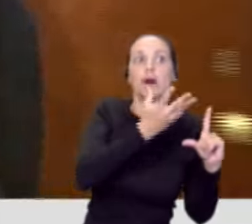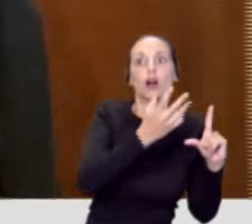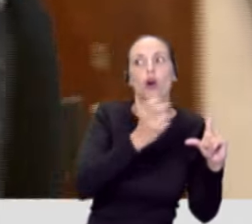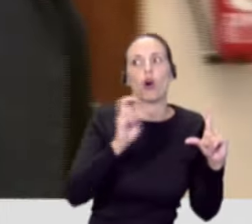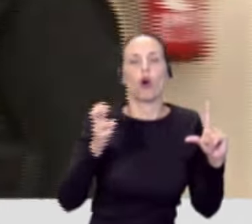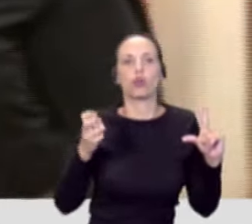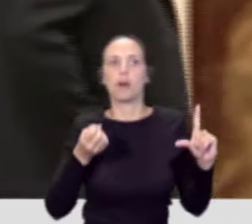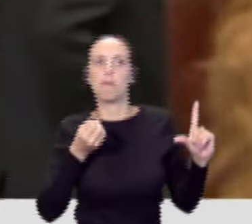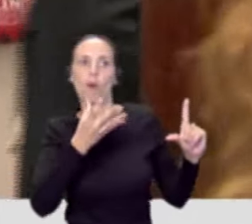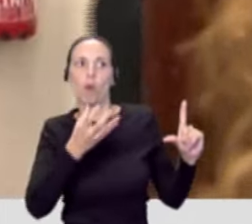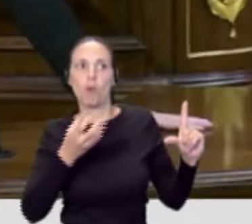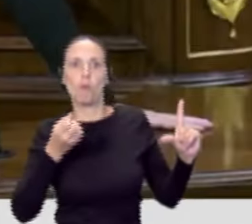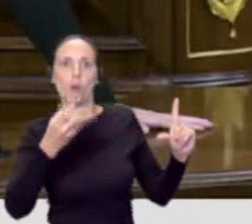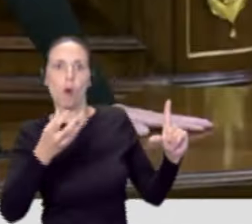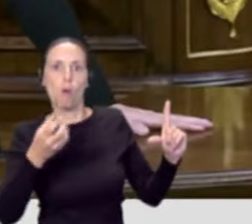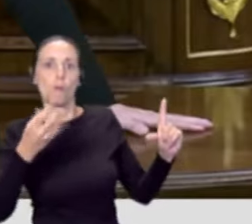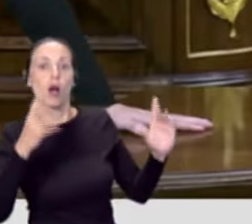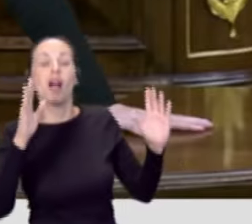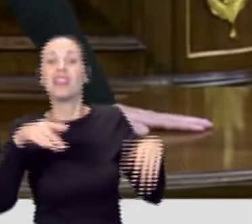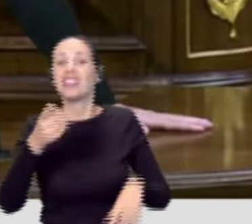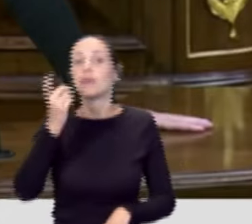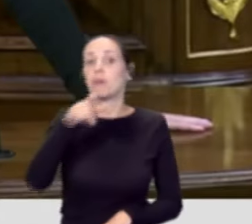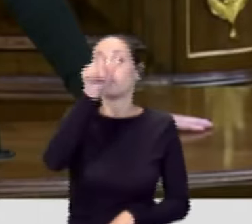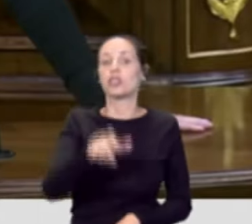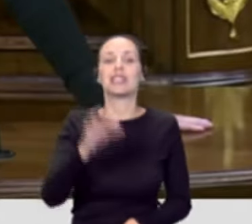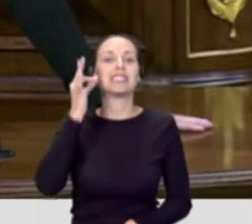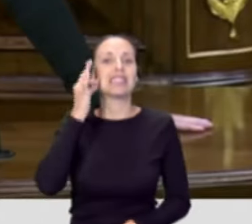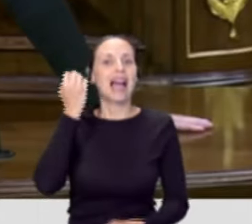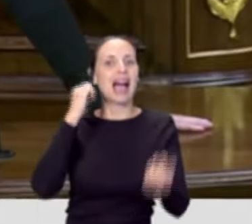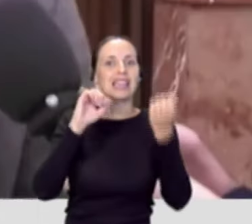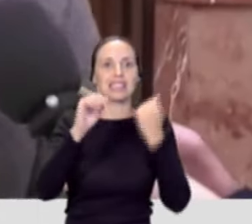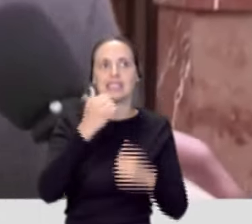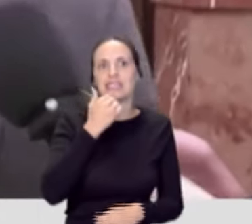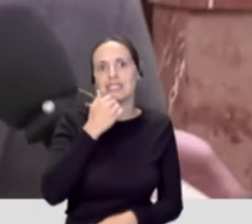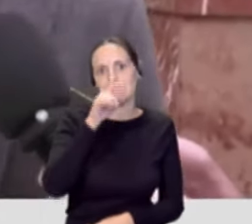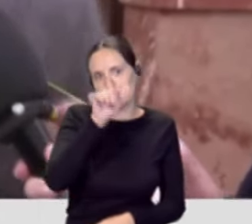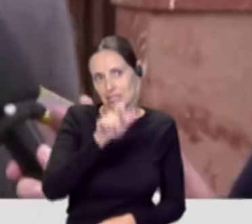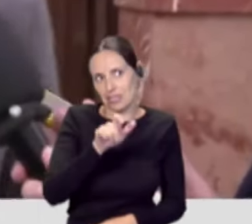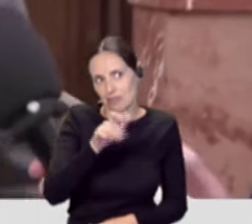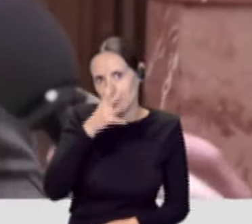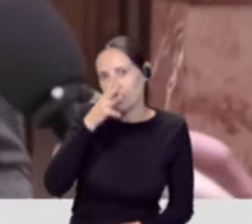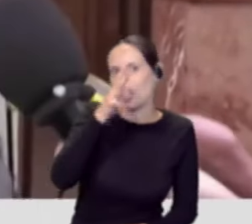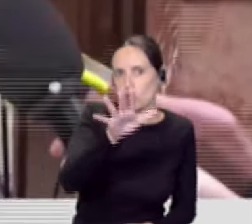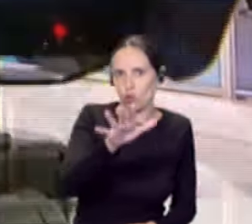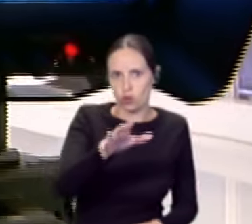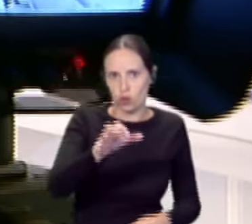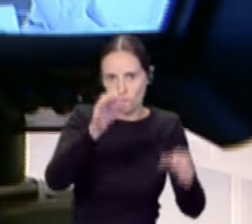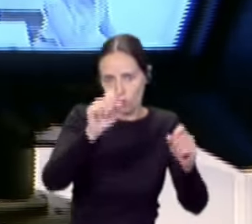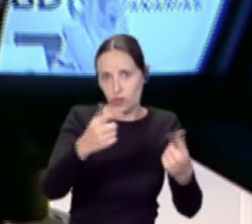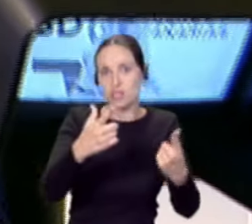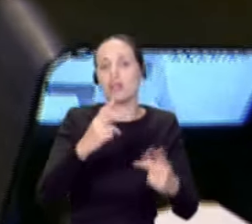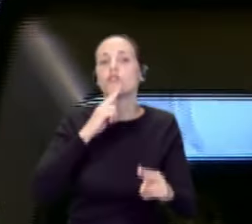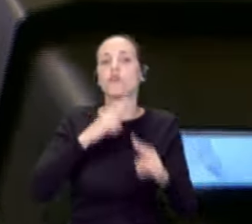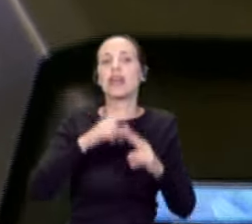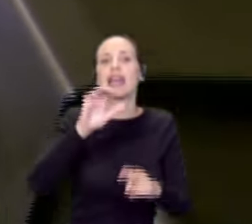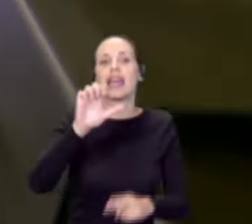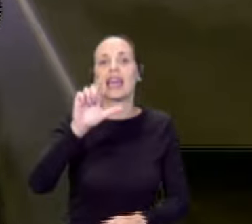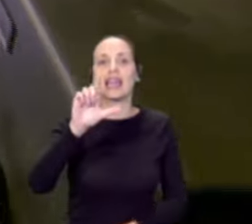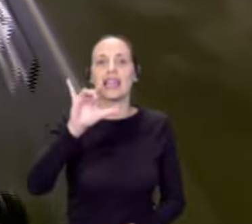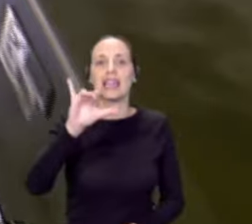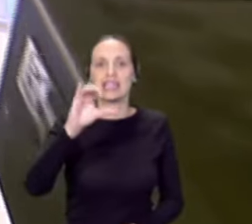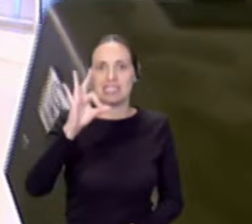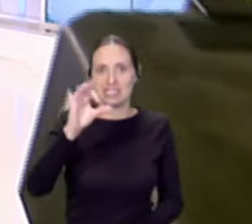también lo digo, y ya está esa actriz que apuntaba Samuel, que ya pues también ha hecho una denuncia formal, se llama Elisa Moilá, que ha